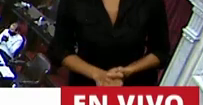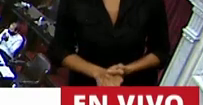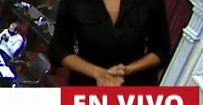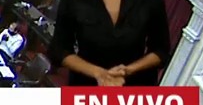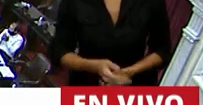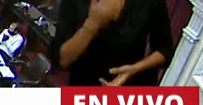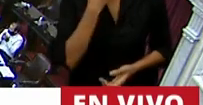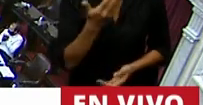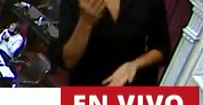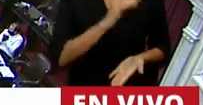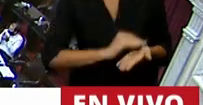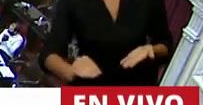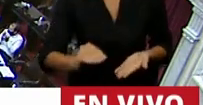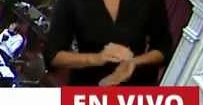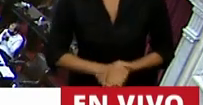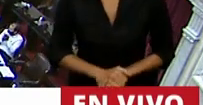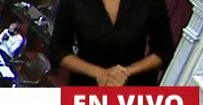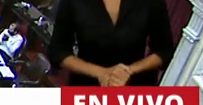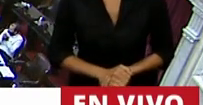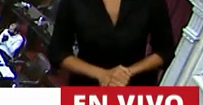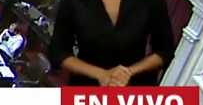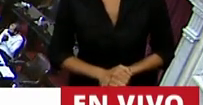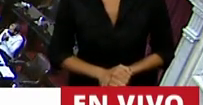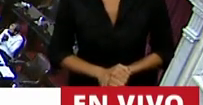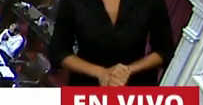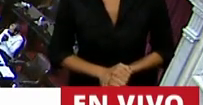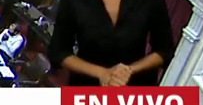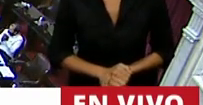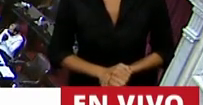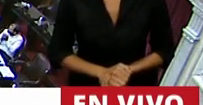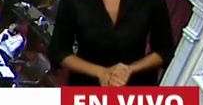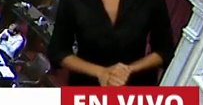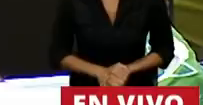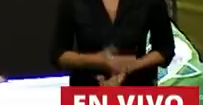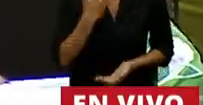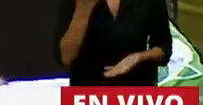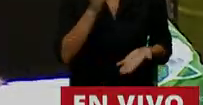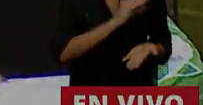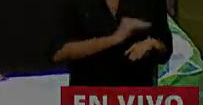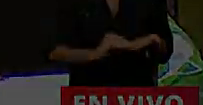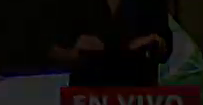Gracias, diputada Cáceres. Gracias, diputada Cáceres.